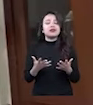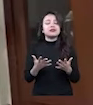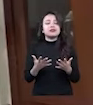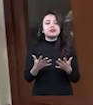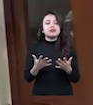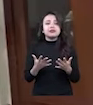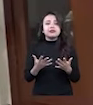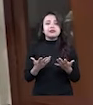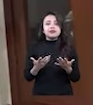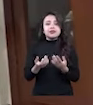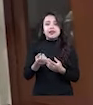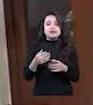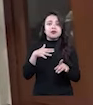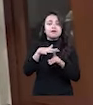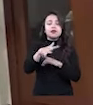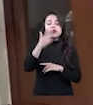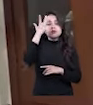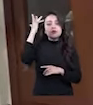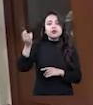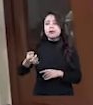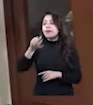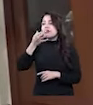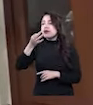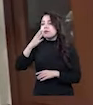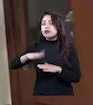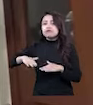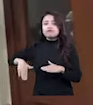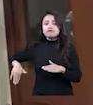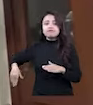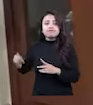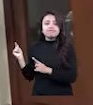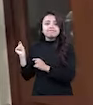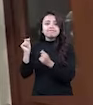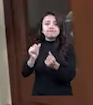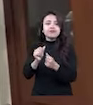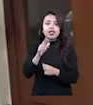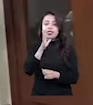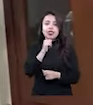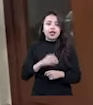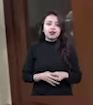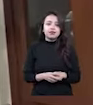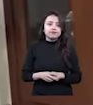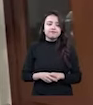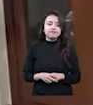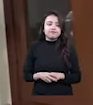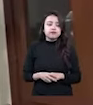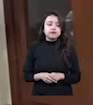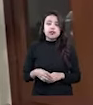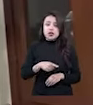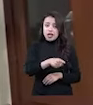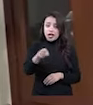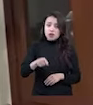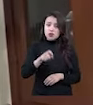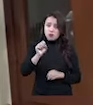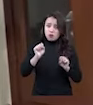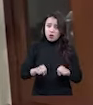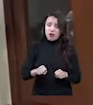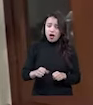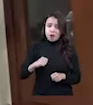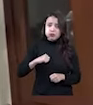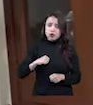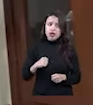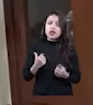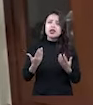flujo de recursos que se requiere para que ellos puedan tener lo que han